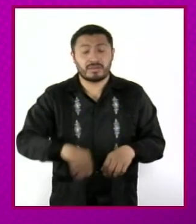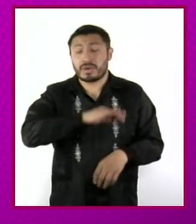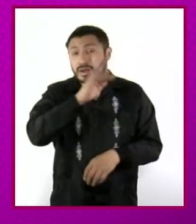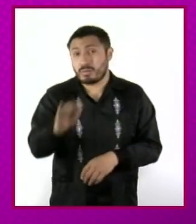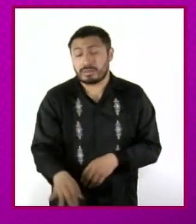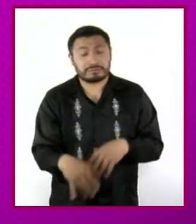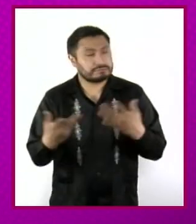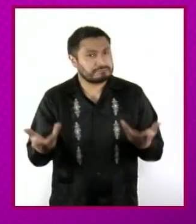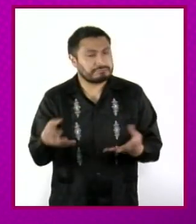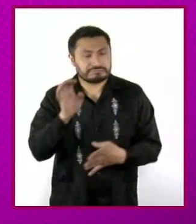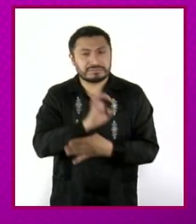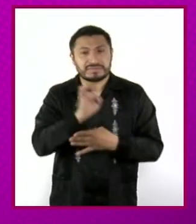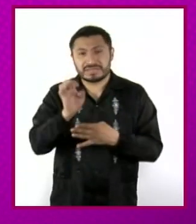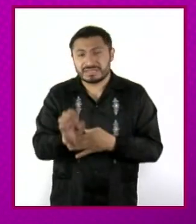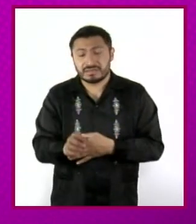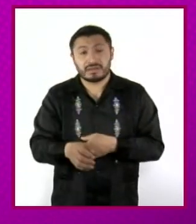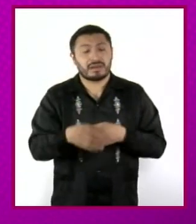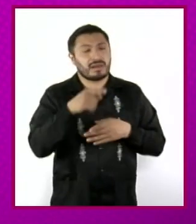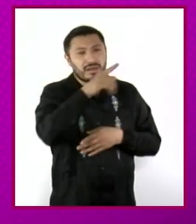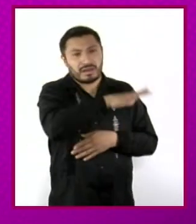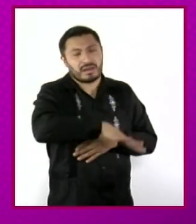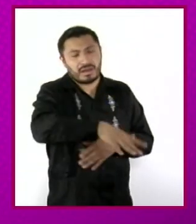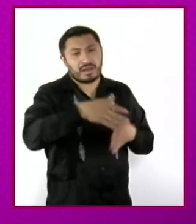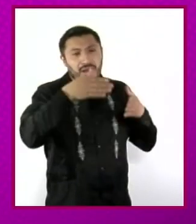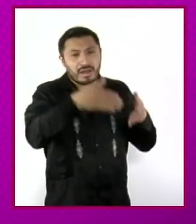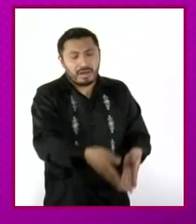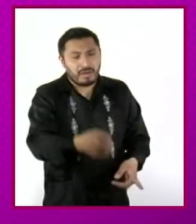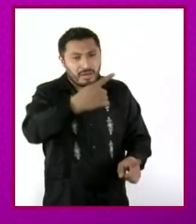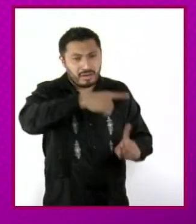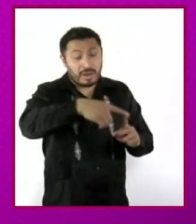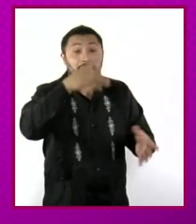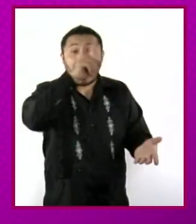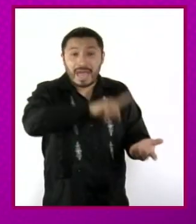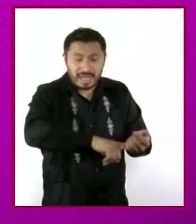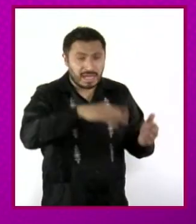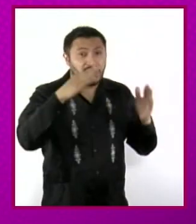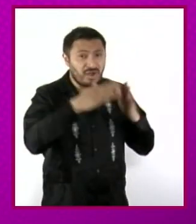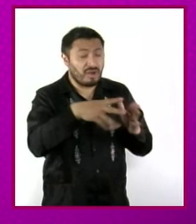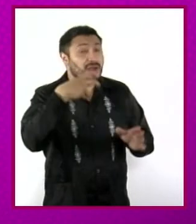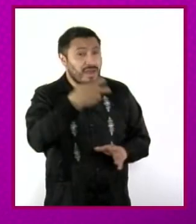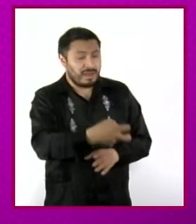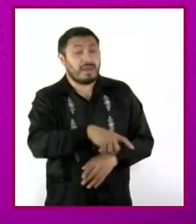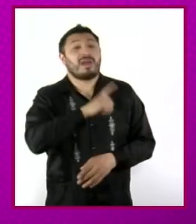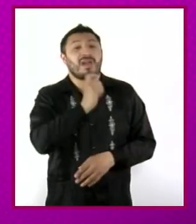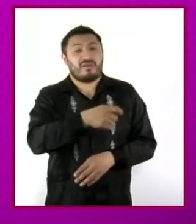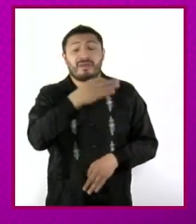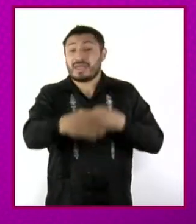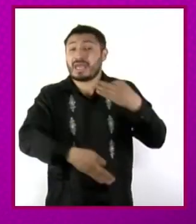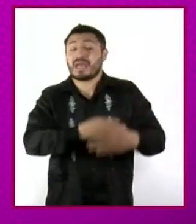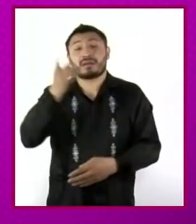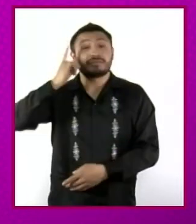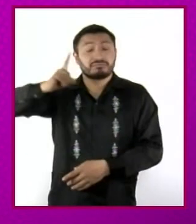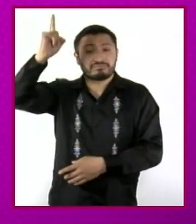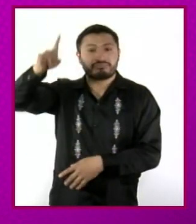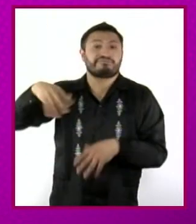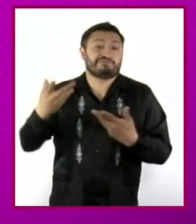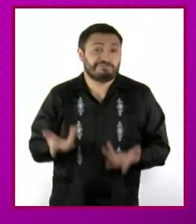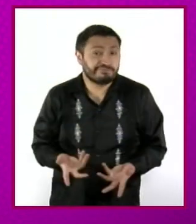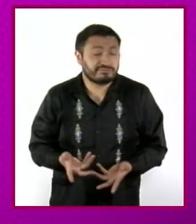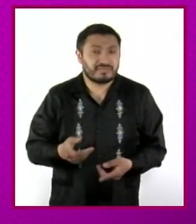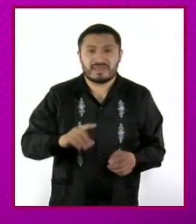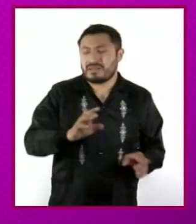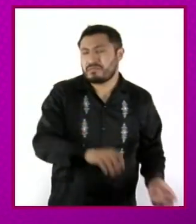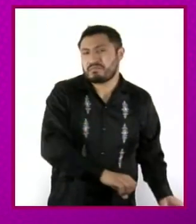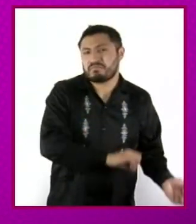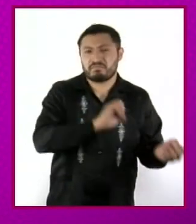Entonces, el panteón que era en las casas, el panteón que significa todos son dioses, lo sacamos